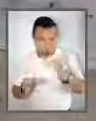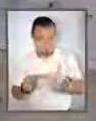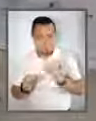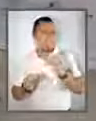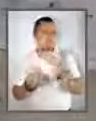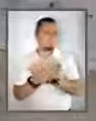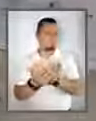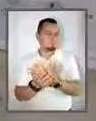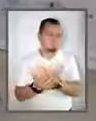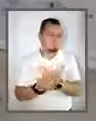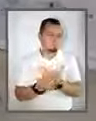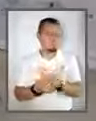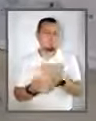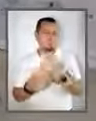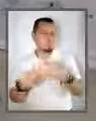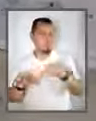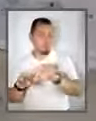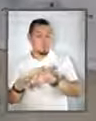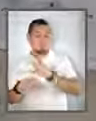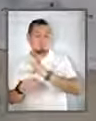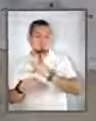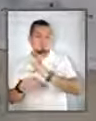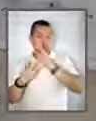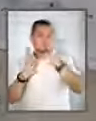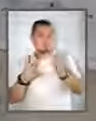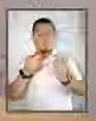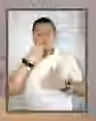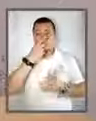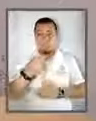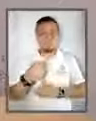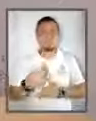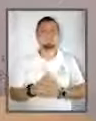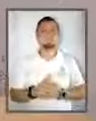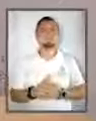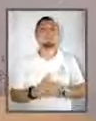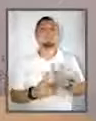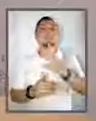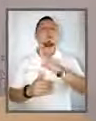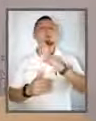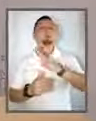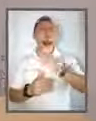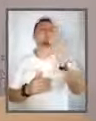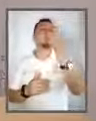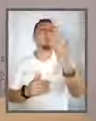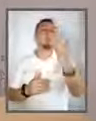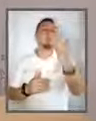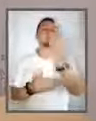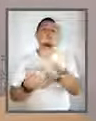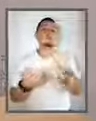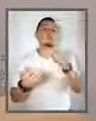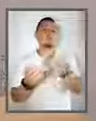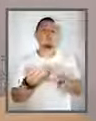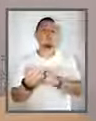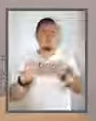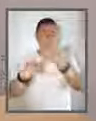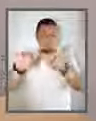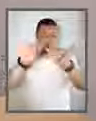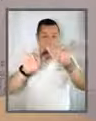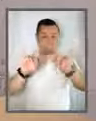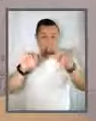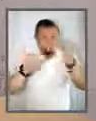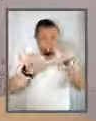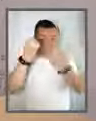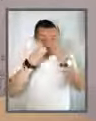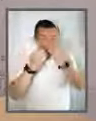parcial. Es importante decir que, como ya habíamos comentado, hay solamente tres sitios o tres laboratorios que